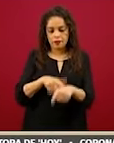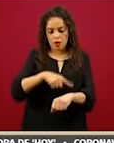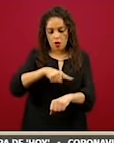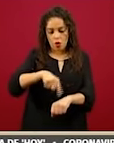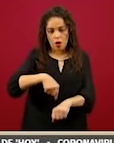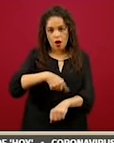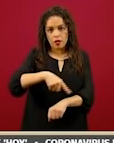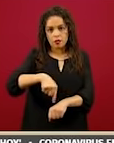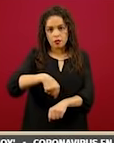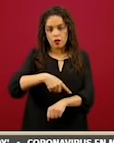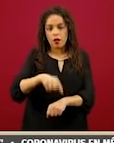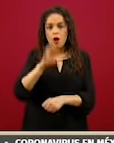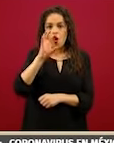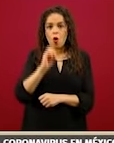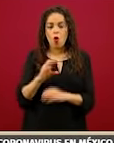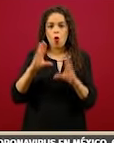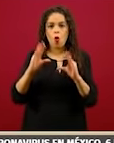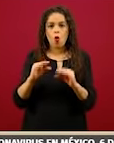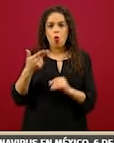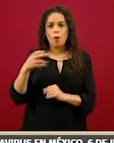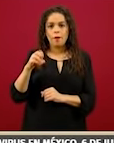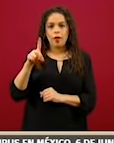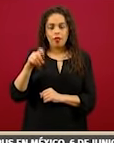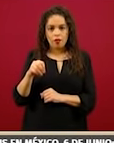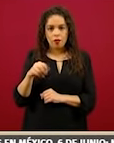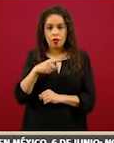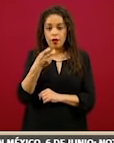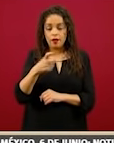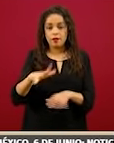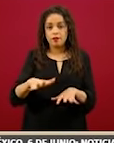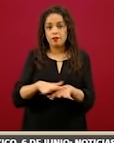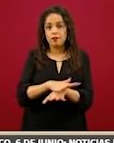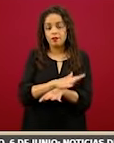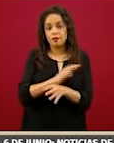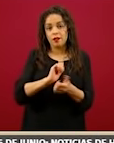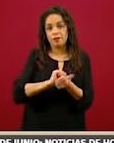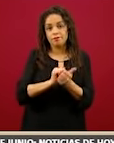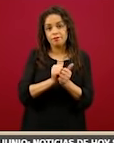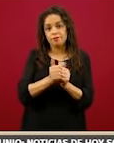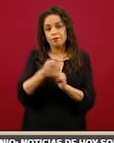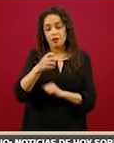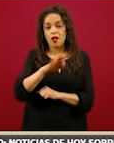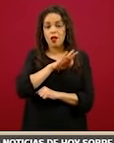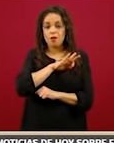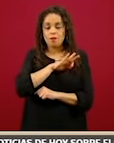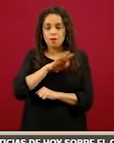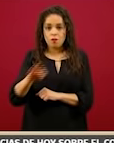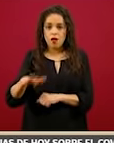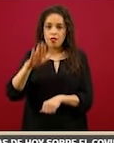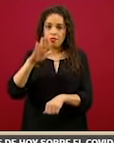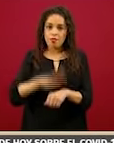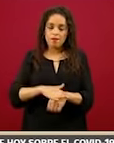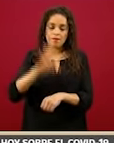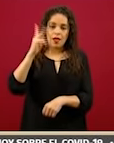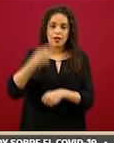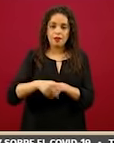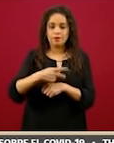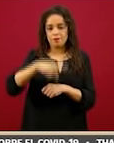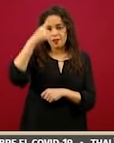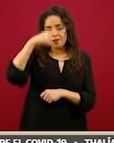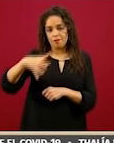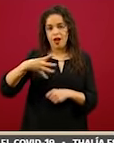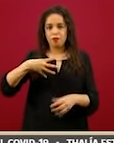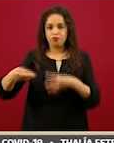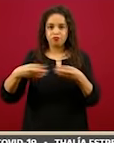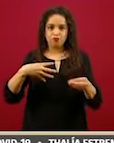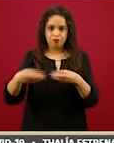etcétera, cambian estas condiciones de humedad y puede llegar a tener un incremento en la replicación viral. Recordemos que esta